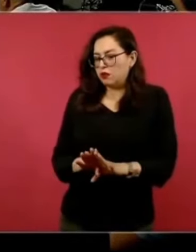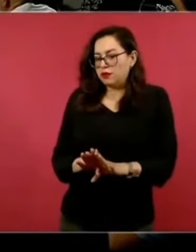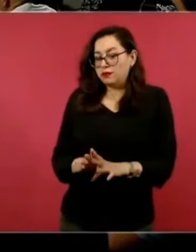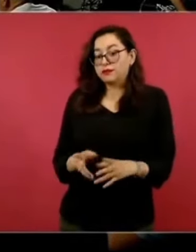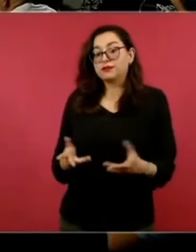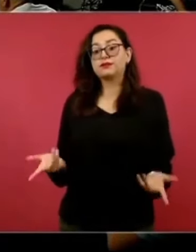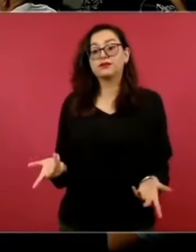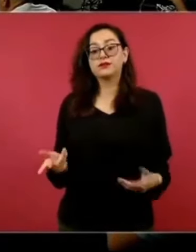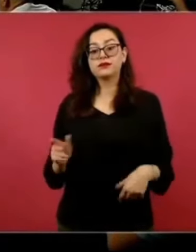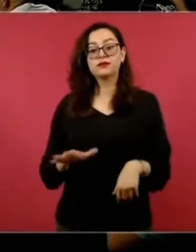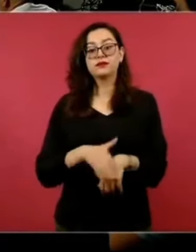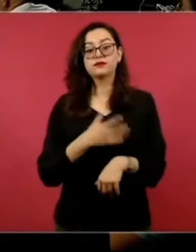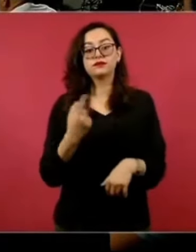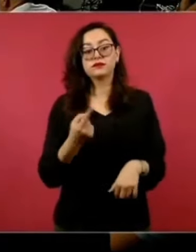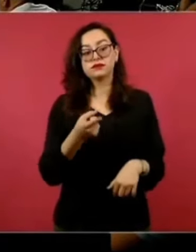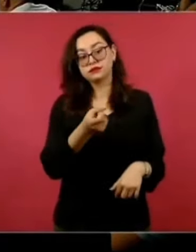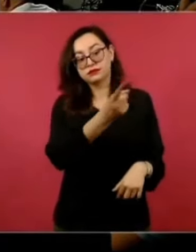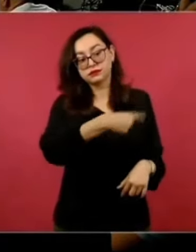su